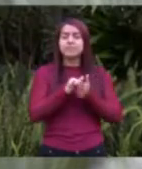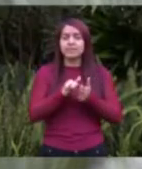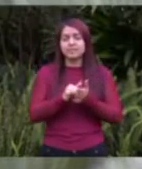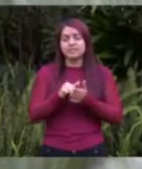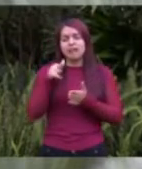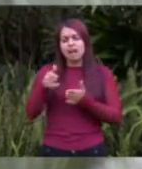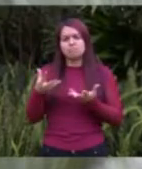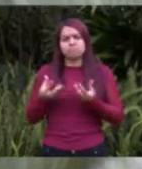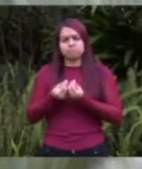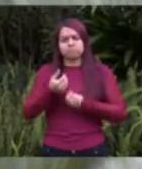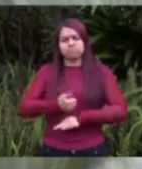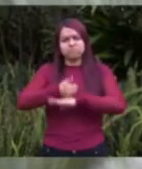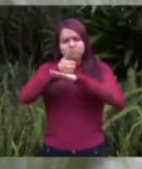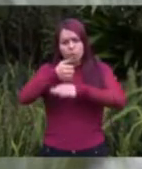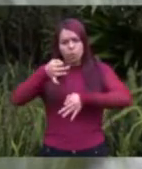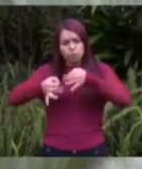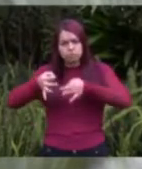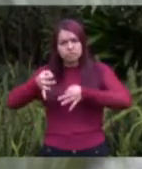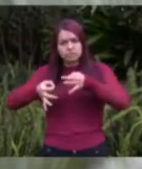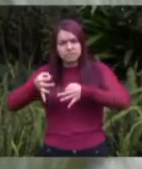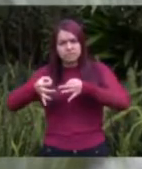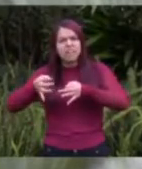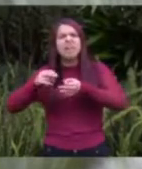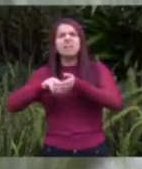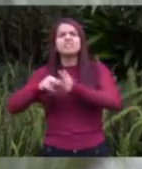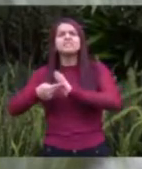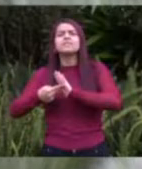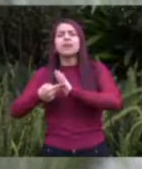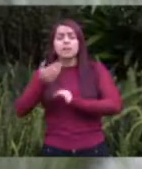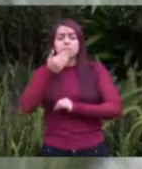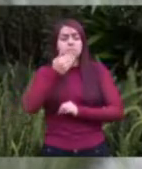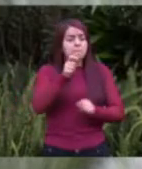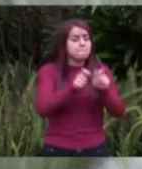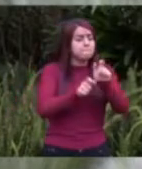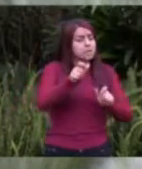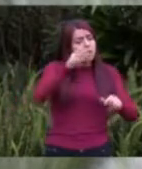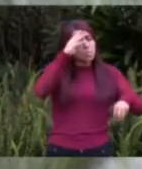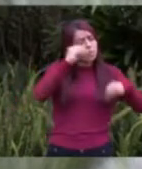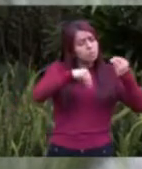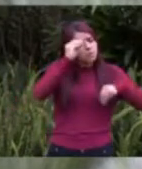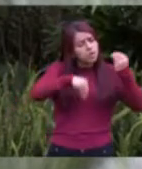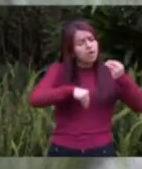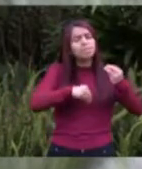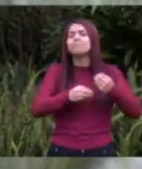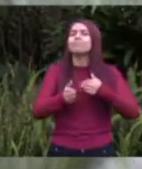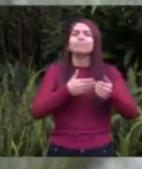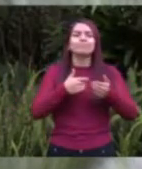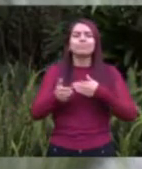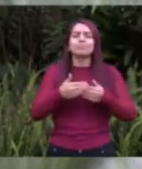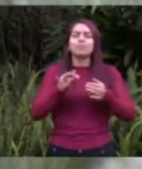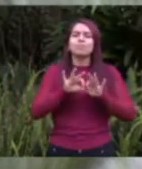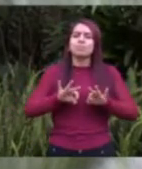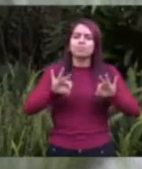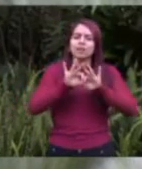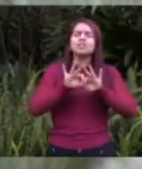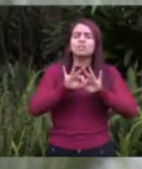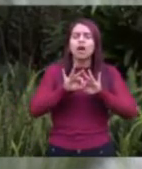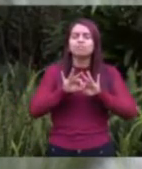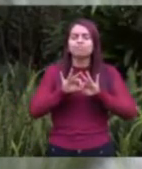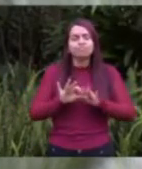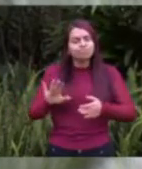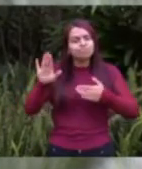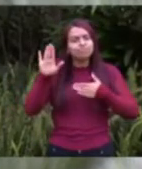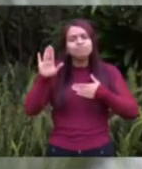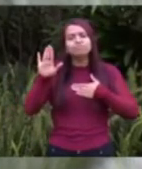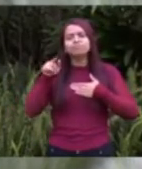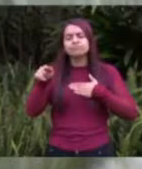Tribunal de Justicia, lo mínimo que se exige a los contradictores es lealtad en el argumento y no acudir